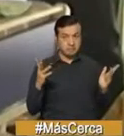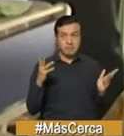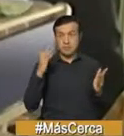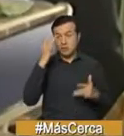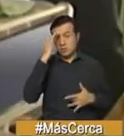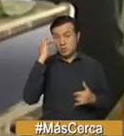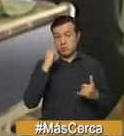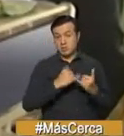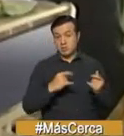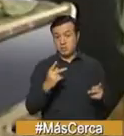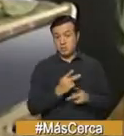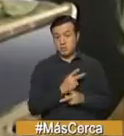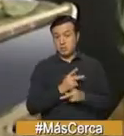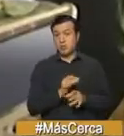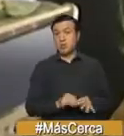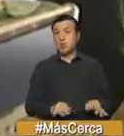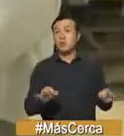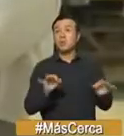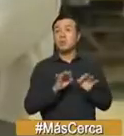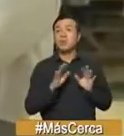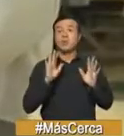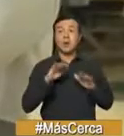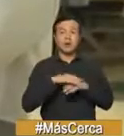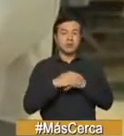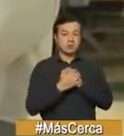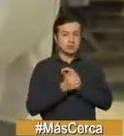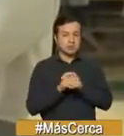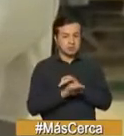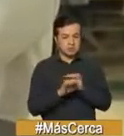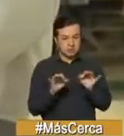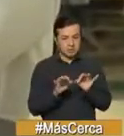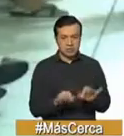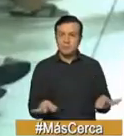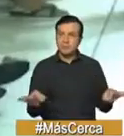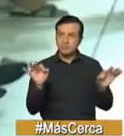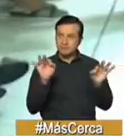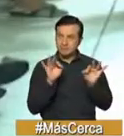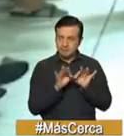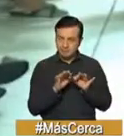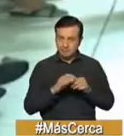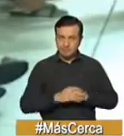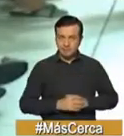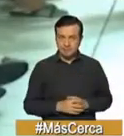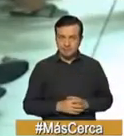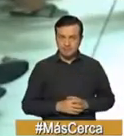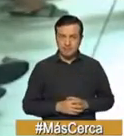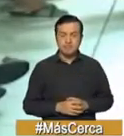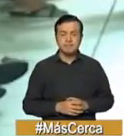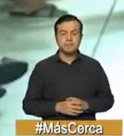virus lo principal es la higiene para así prevenir un contagio marielena bach a medios públicos